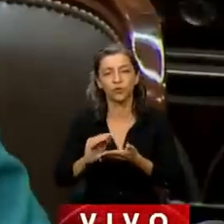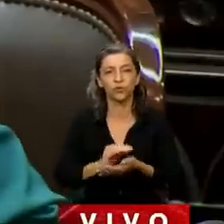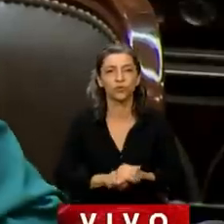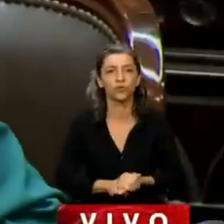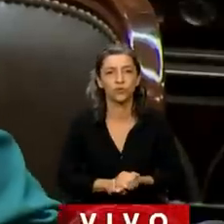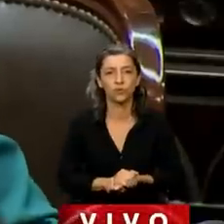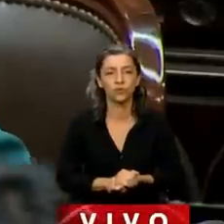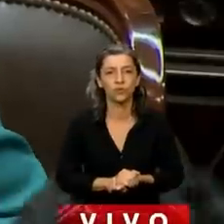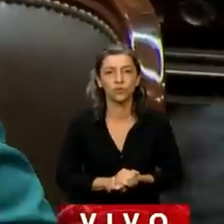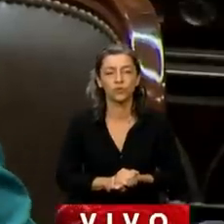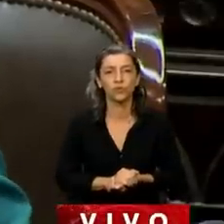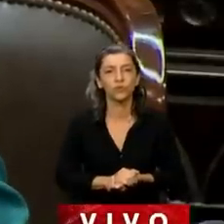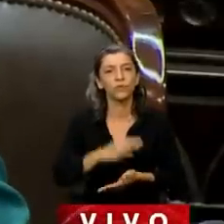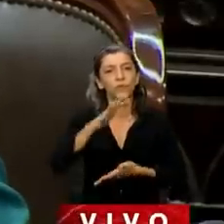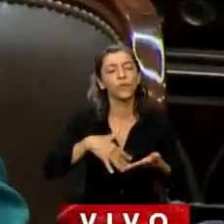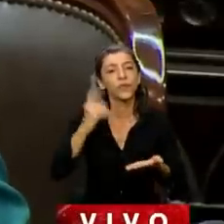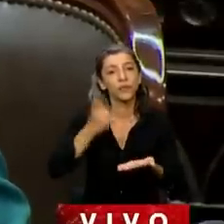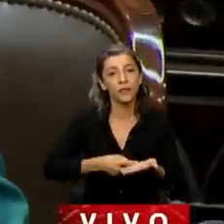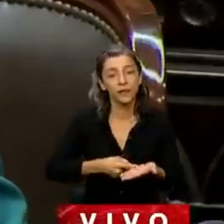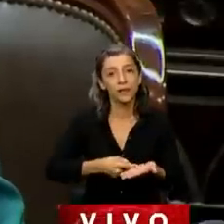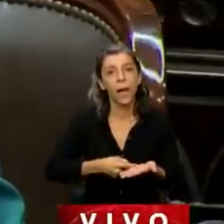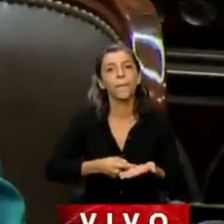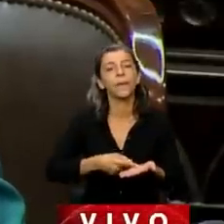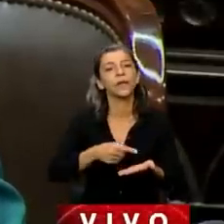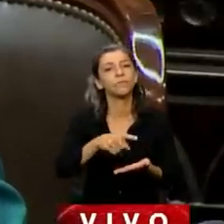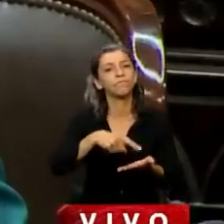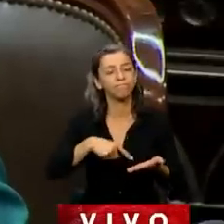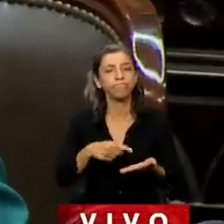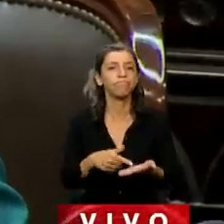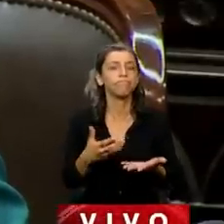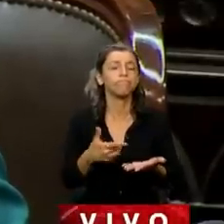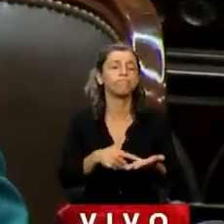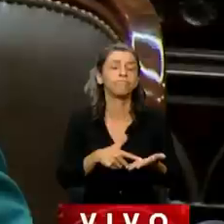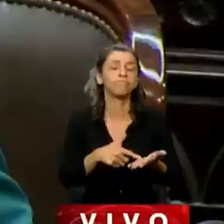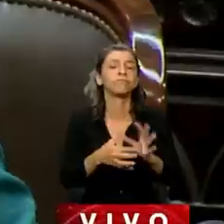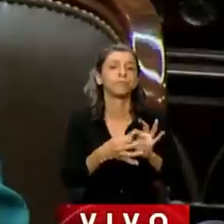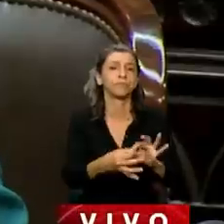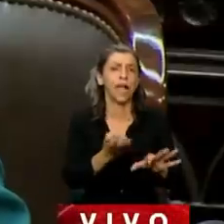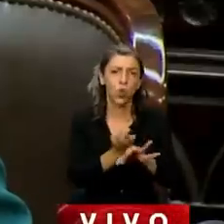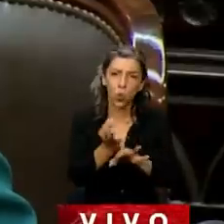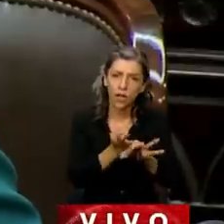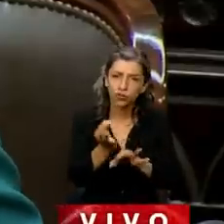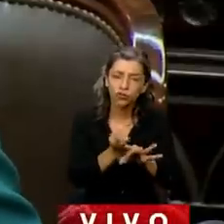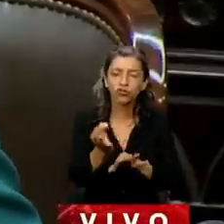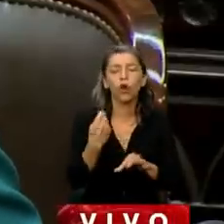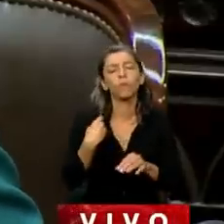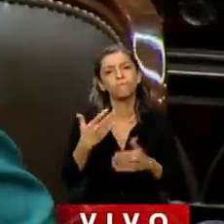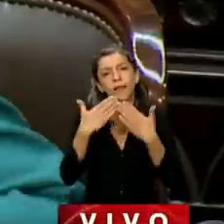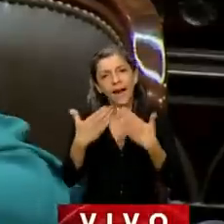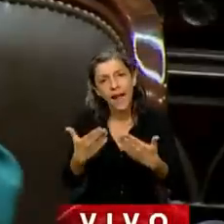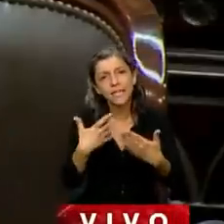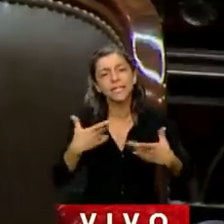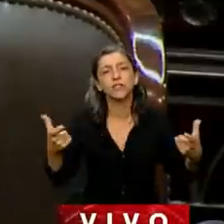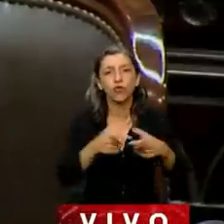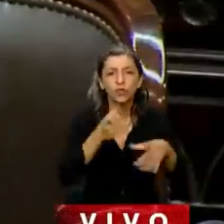Un dictamen que obviamente tiene un fuerte contenido en educación, y por eso quiero agradecer a la Comisión de